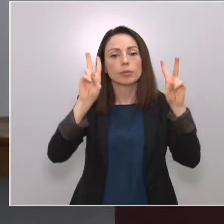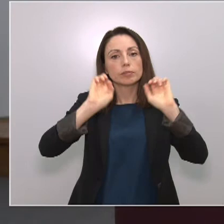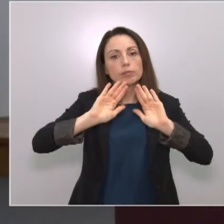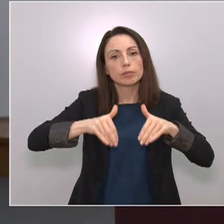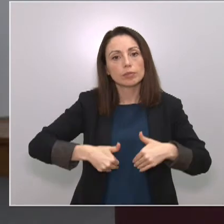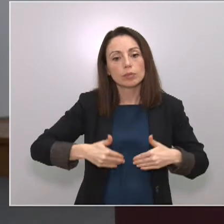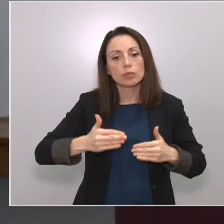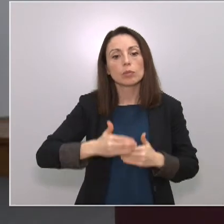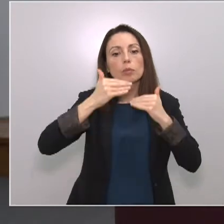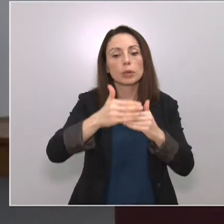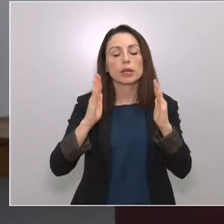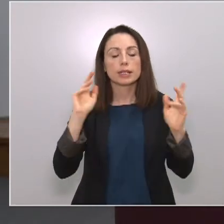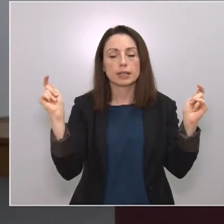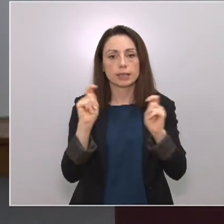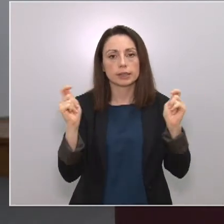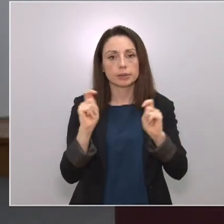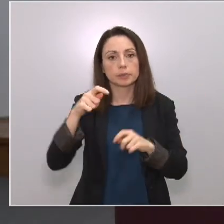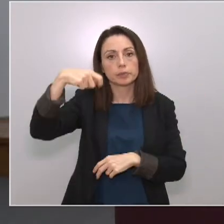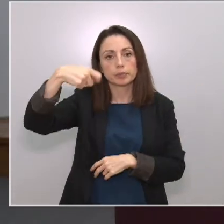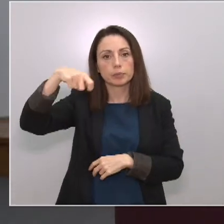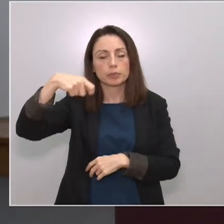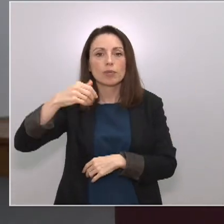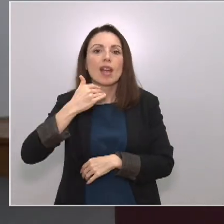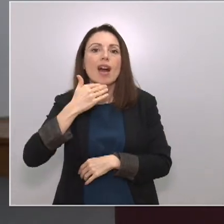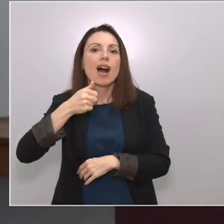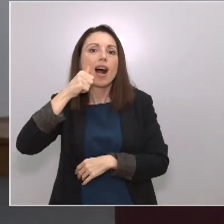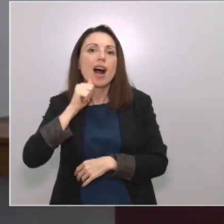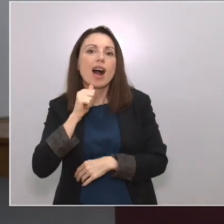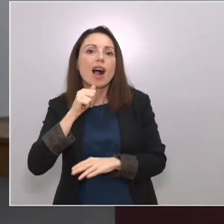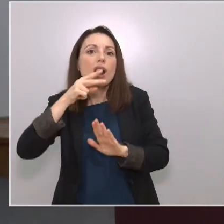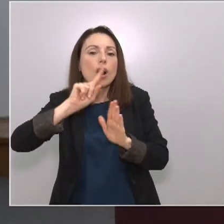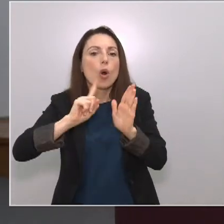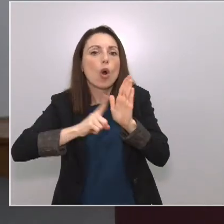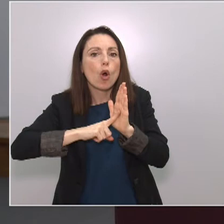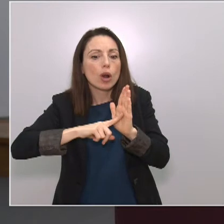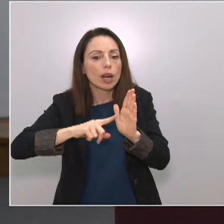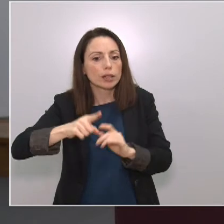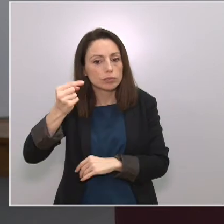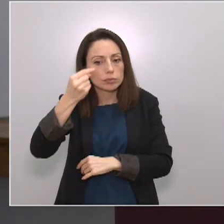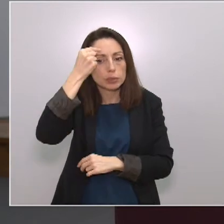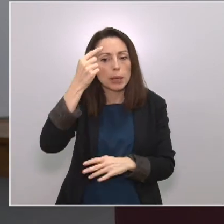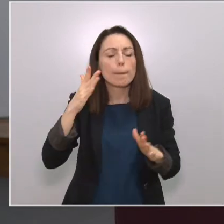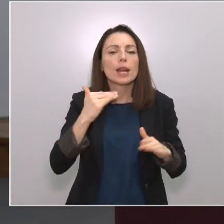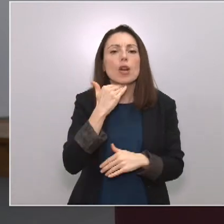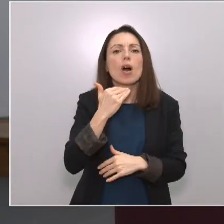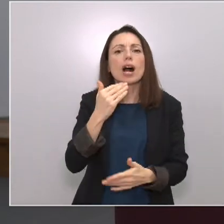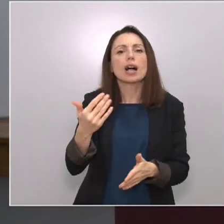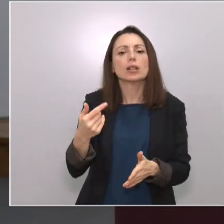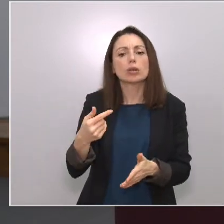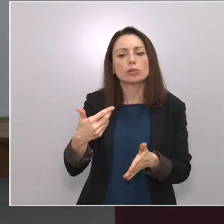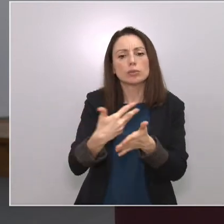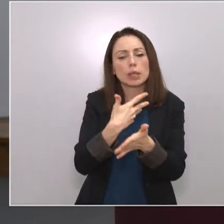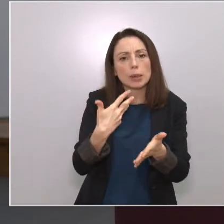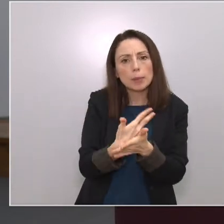de la prórroga del estado de alarma. Ha mencionado el presidente algún tipo de legislación que sí se podría tener en cuenta, pero sí que nos gustaría que nos especificara